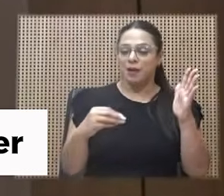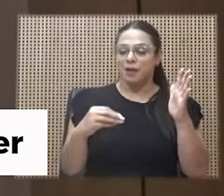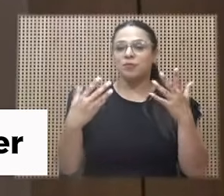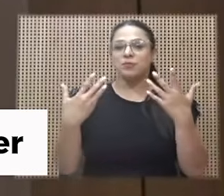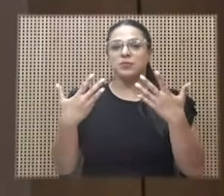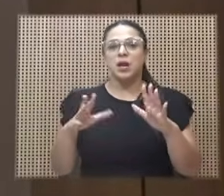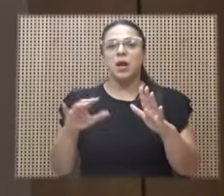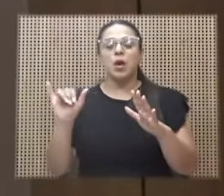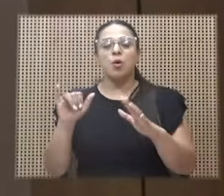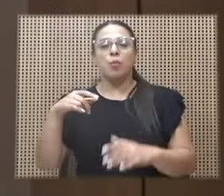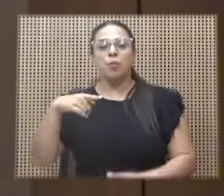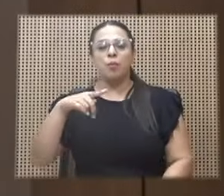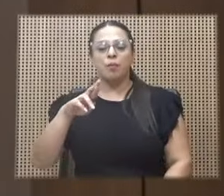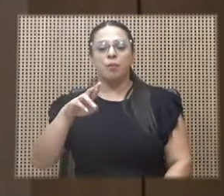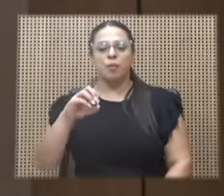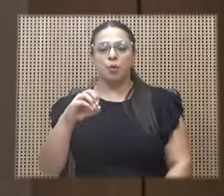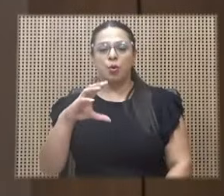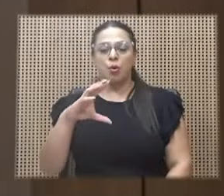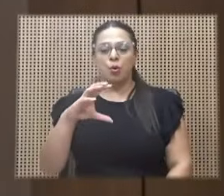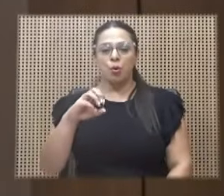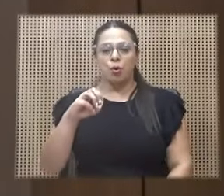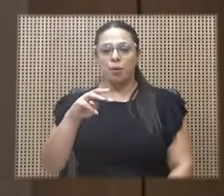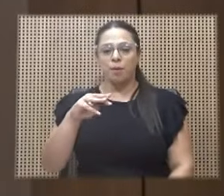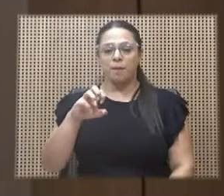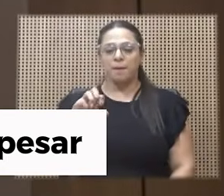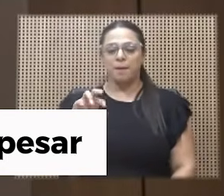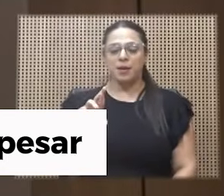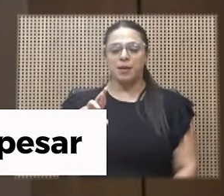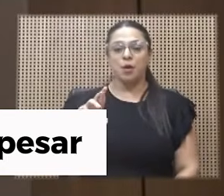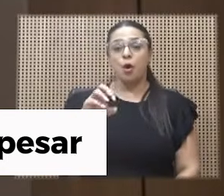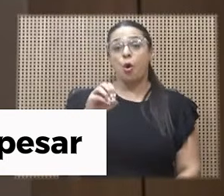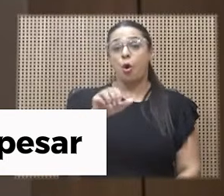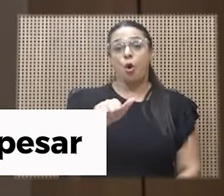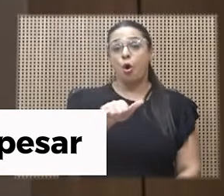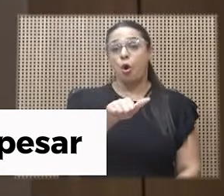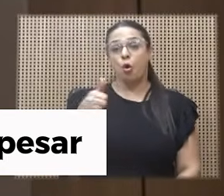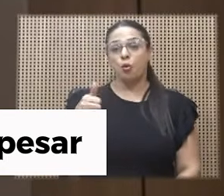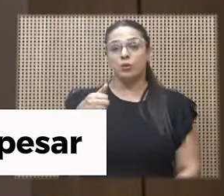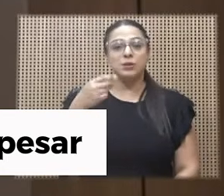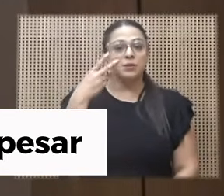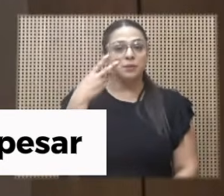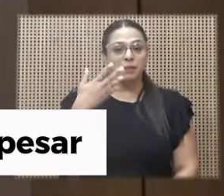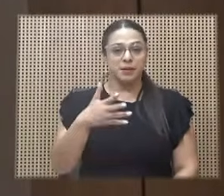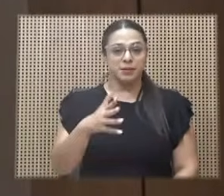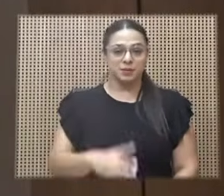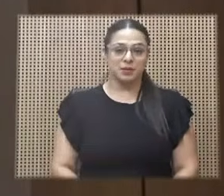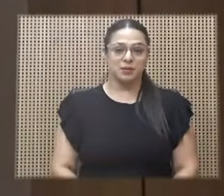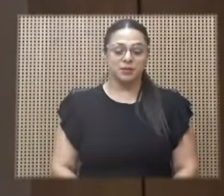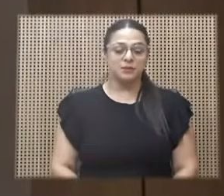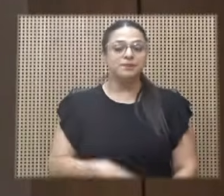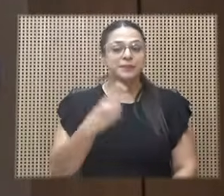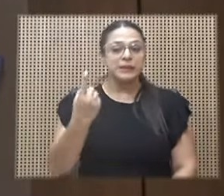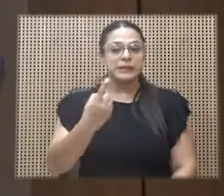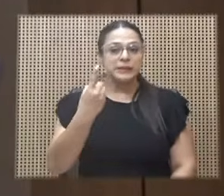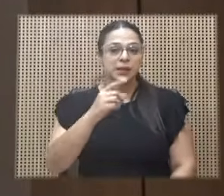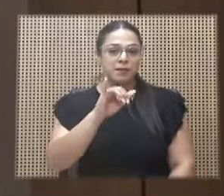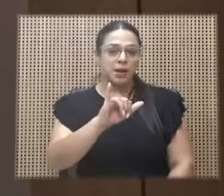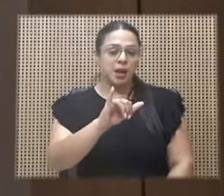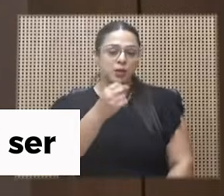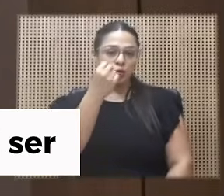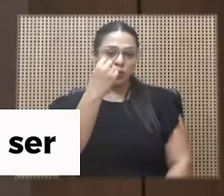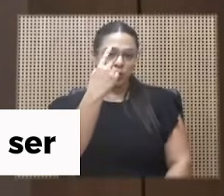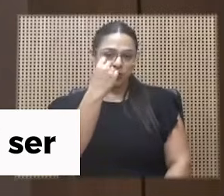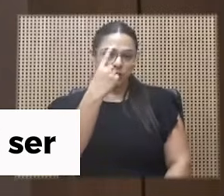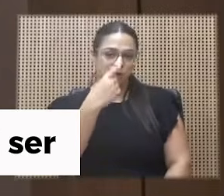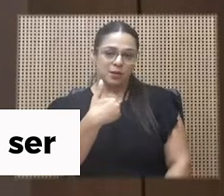como Procomer u otras similares, siempre y cuando se entienda que a pesar de no formar